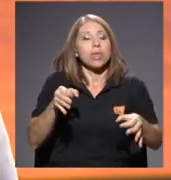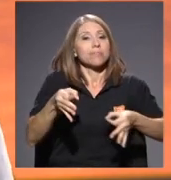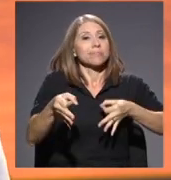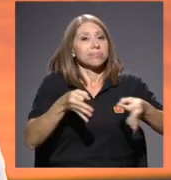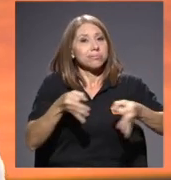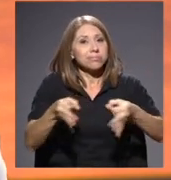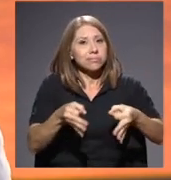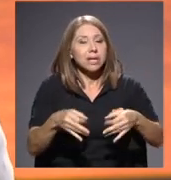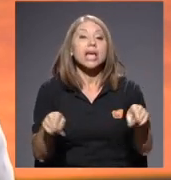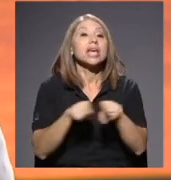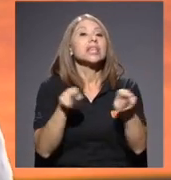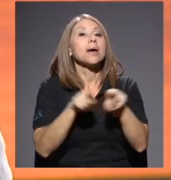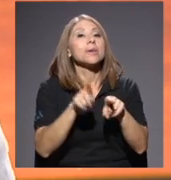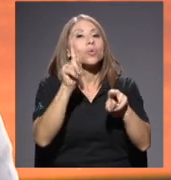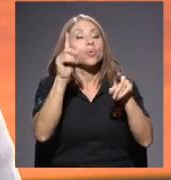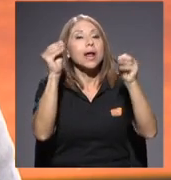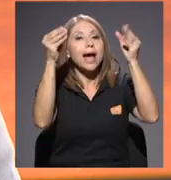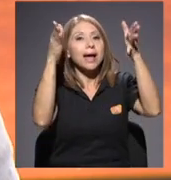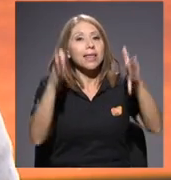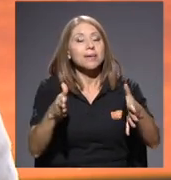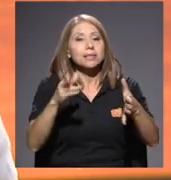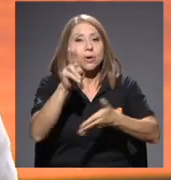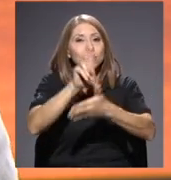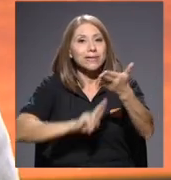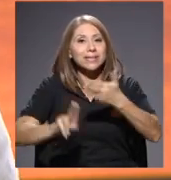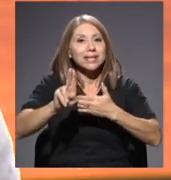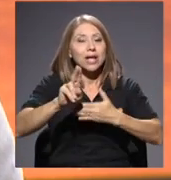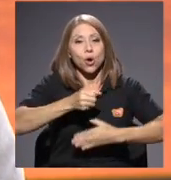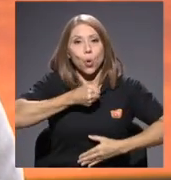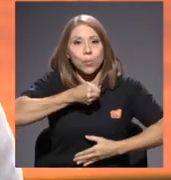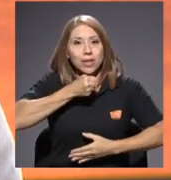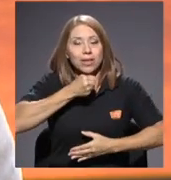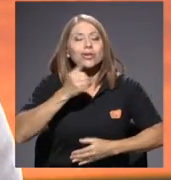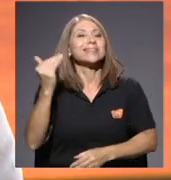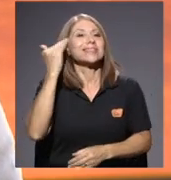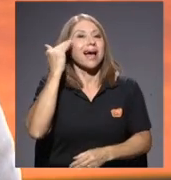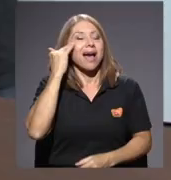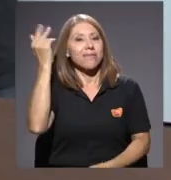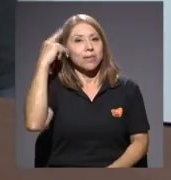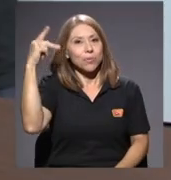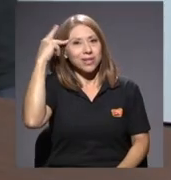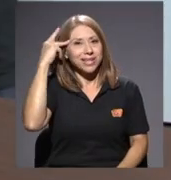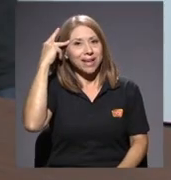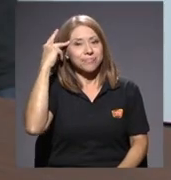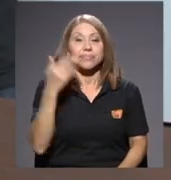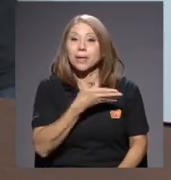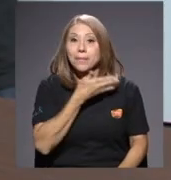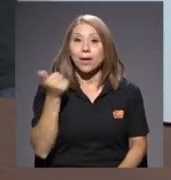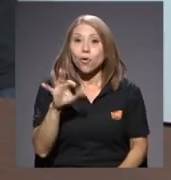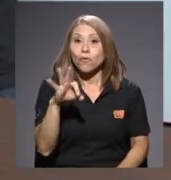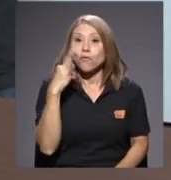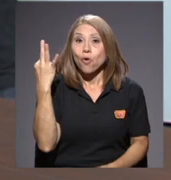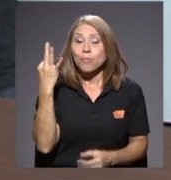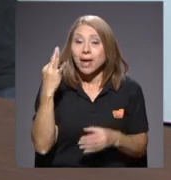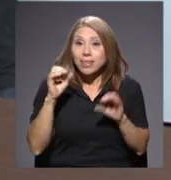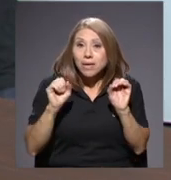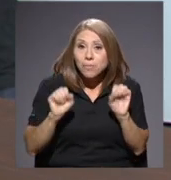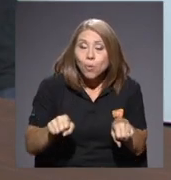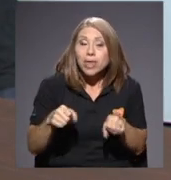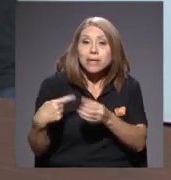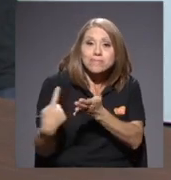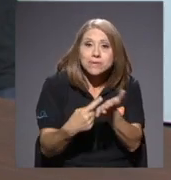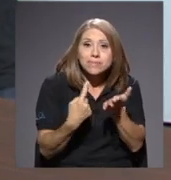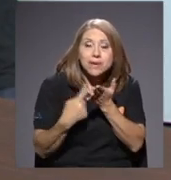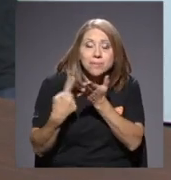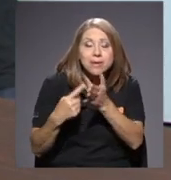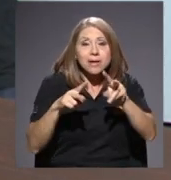potente. Y tenemos una académica universitaria, comunicadora y además que sabe de política. Es la mejor forma de poder hacer un análisis crítico.